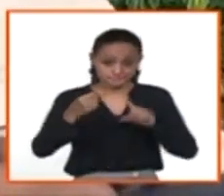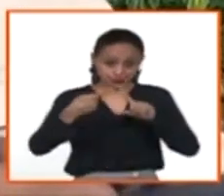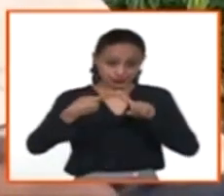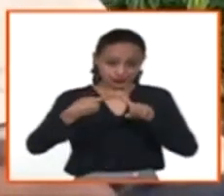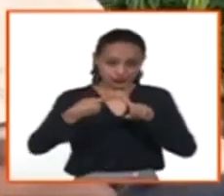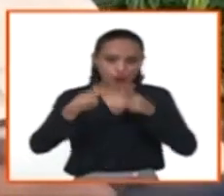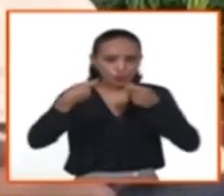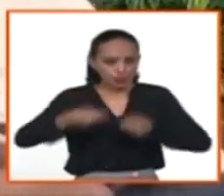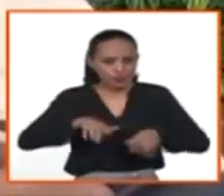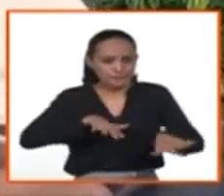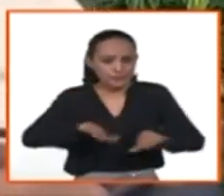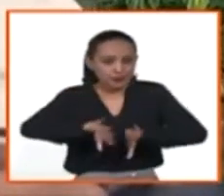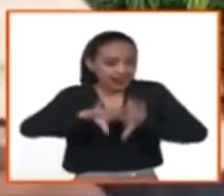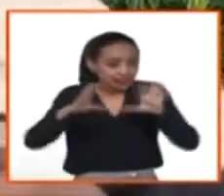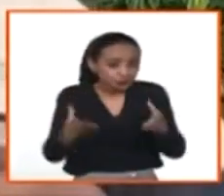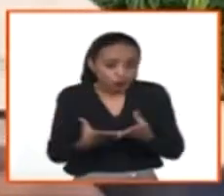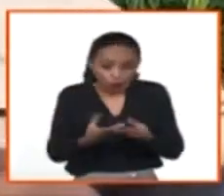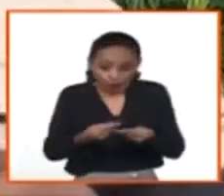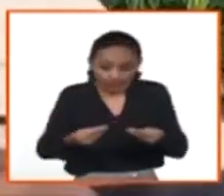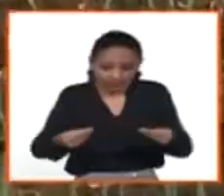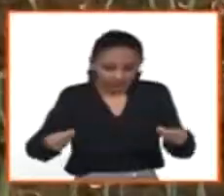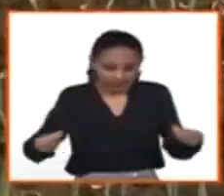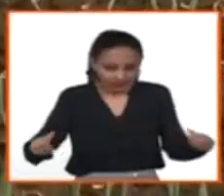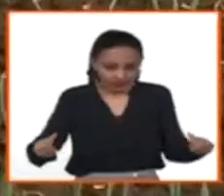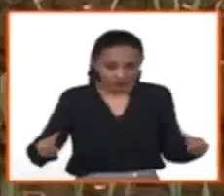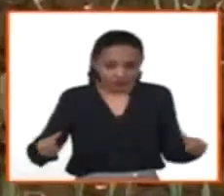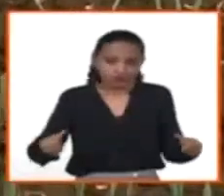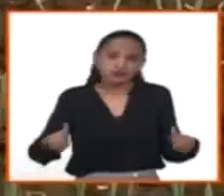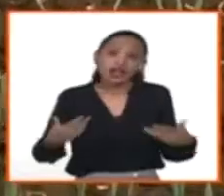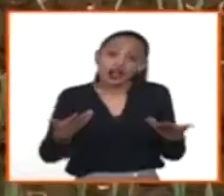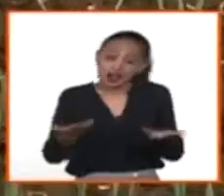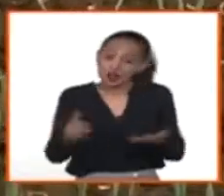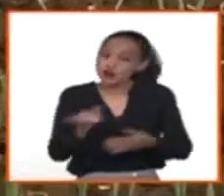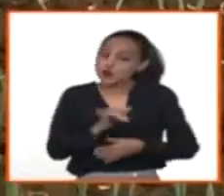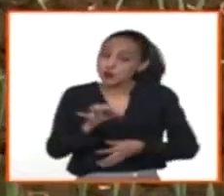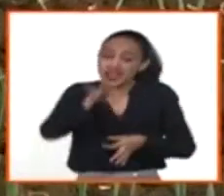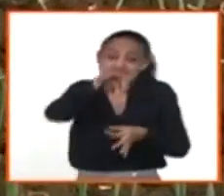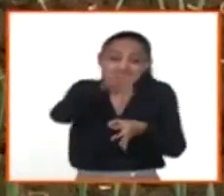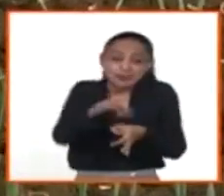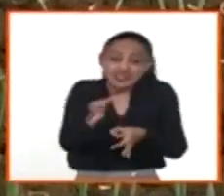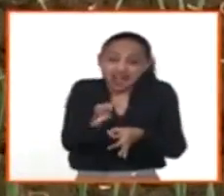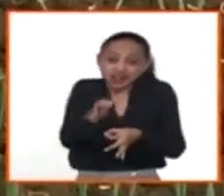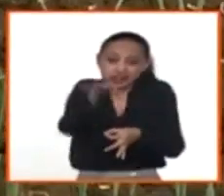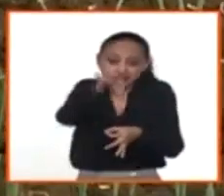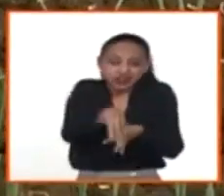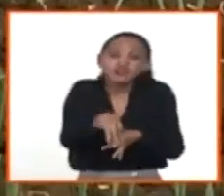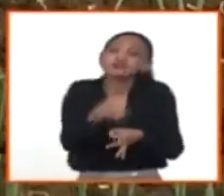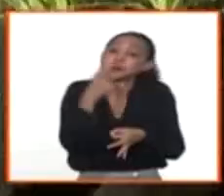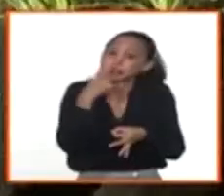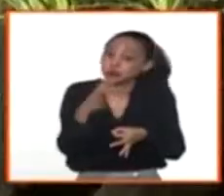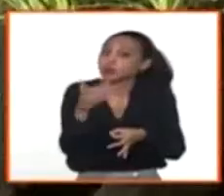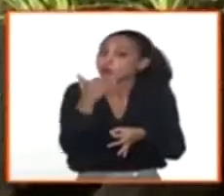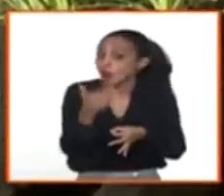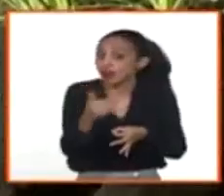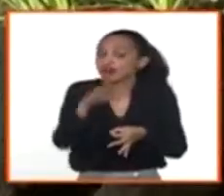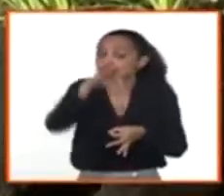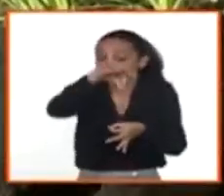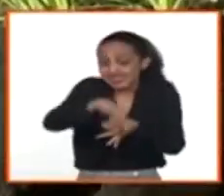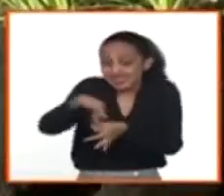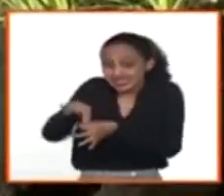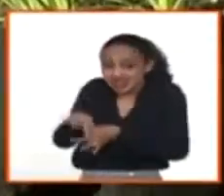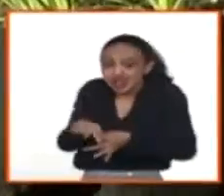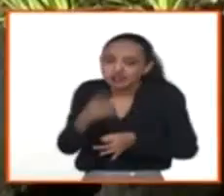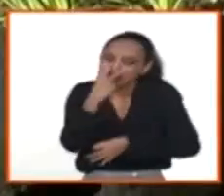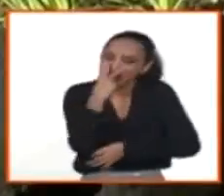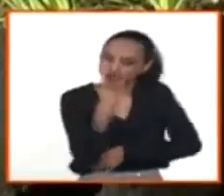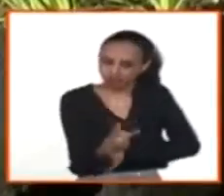semilla para que pueda alimentar y atenderlo, darle las tensiones culturales que lleva, ¿no?, el cultivo, y